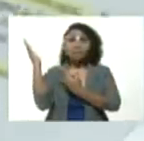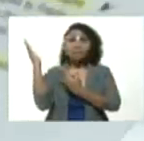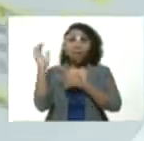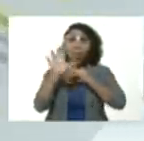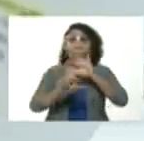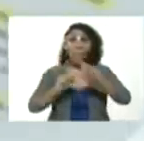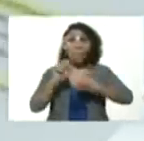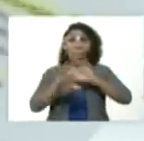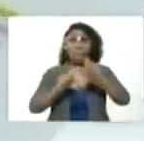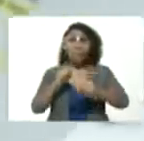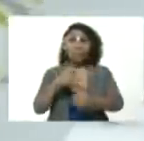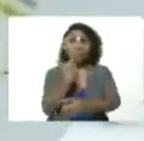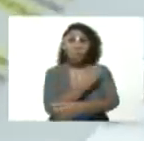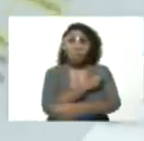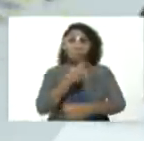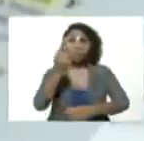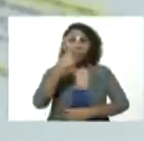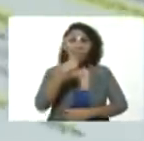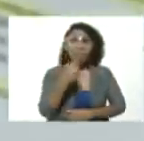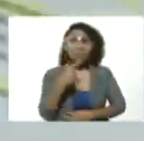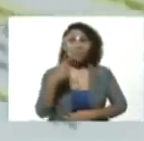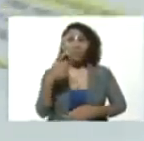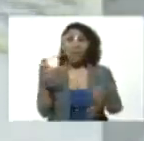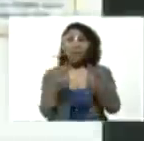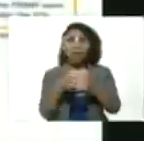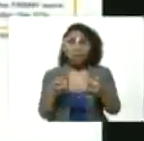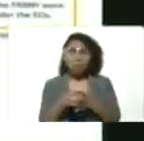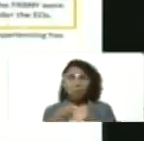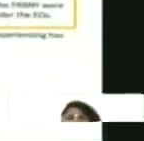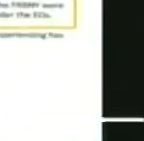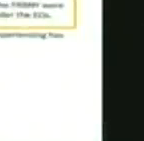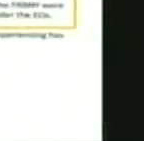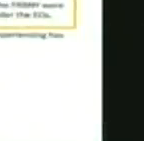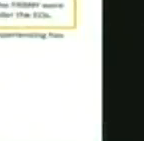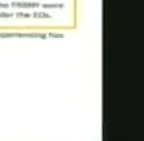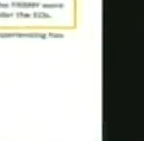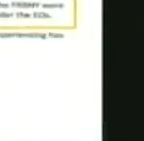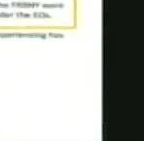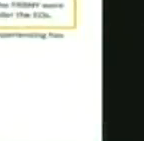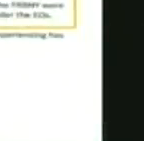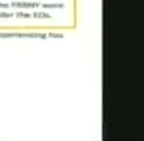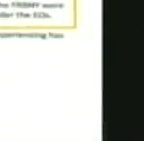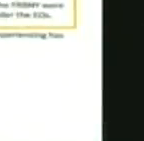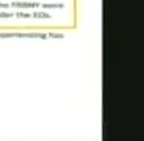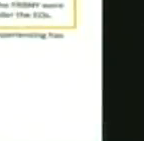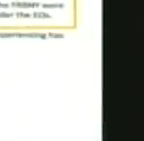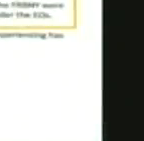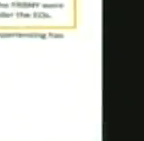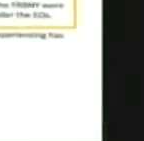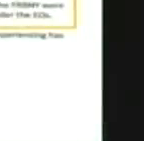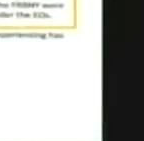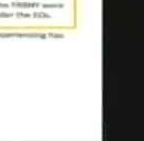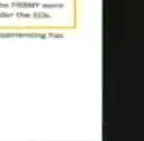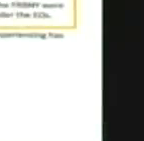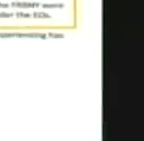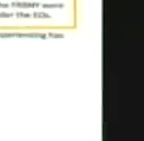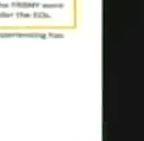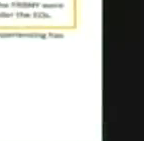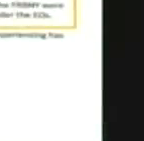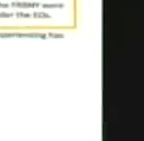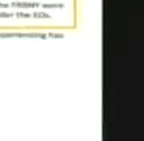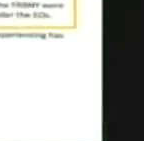vacunas, medicamentos, para comprar equipos para el control de la pandemia, sino que además ese dinero,